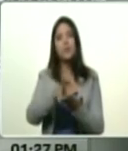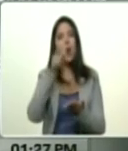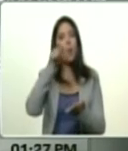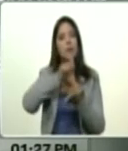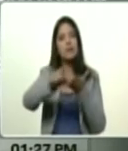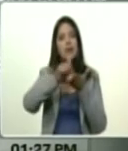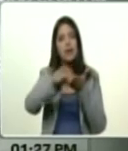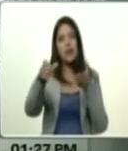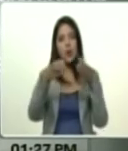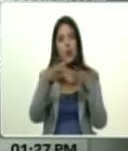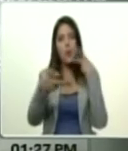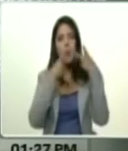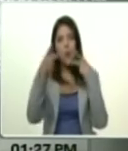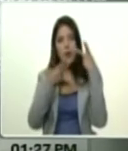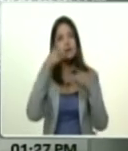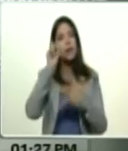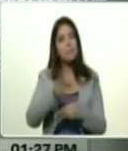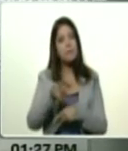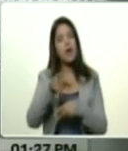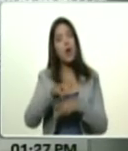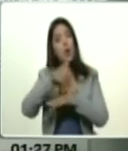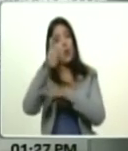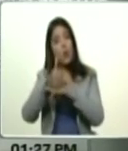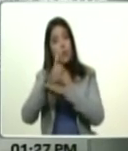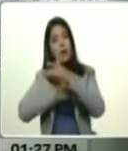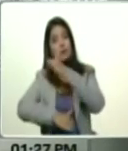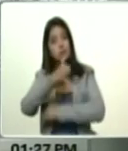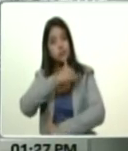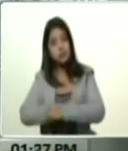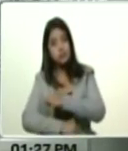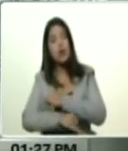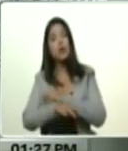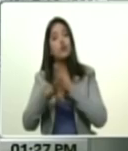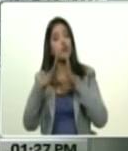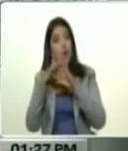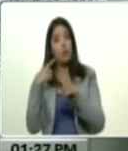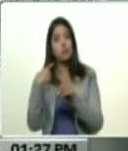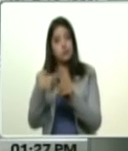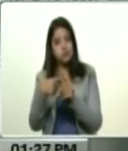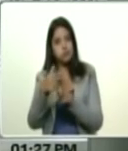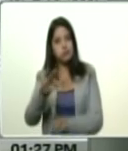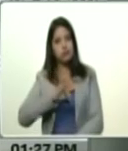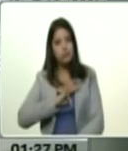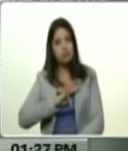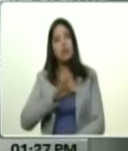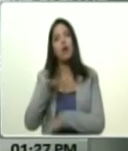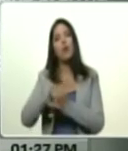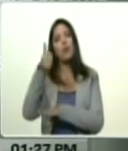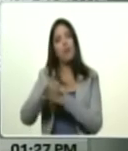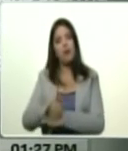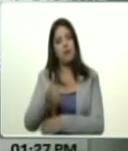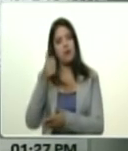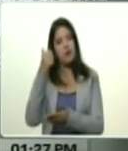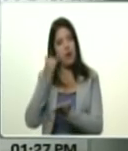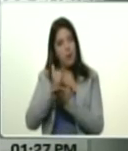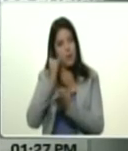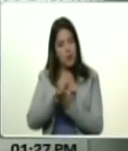de Acción Democrática, así como la causa de la acción, quien la acompaña, dieron positivo a la prueba.